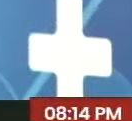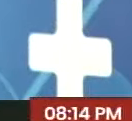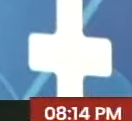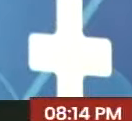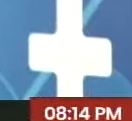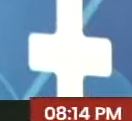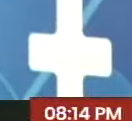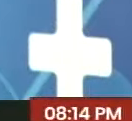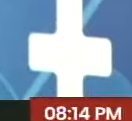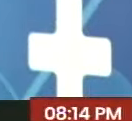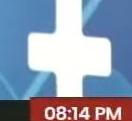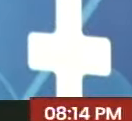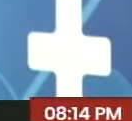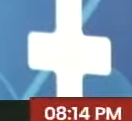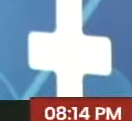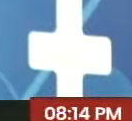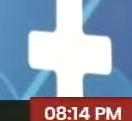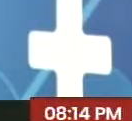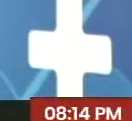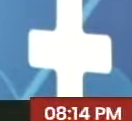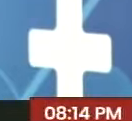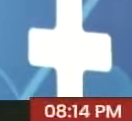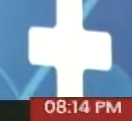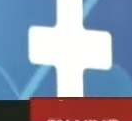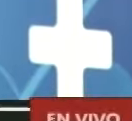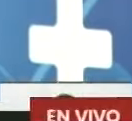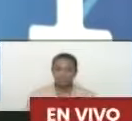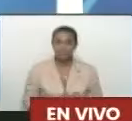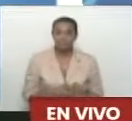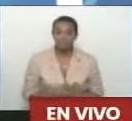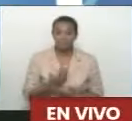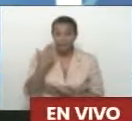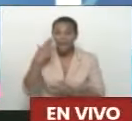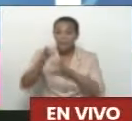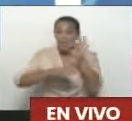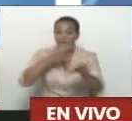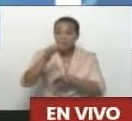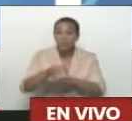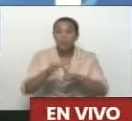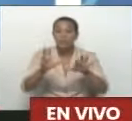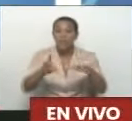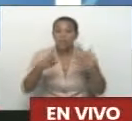Bueno, aquí tenemos la explicación, los 8 vértices, para que ustedes allá,